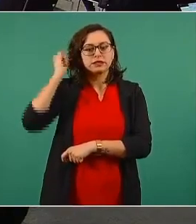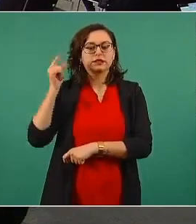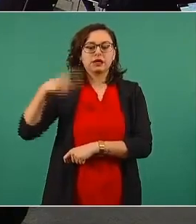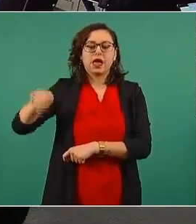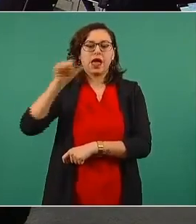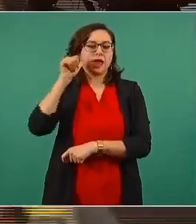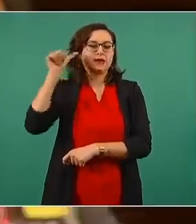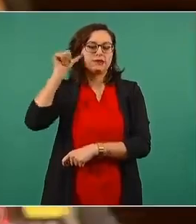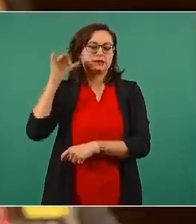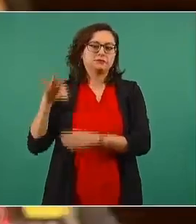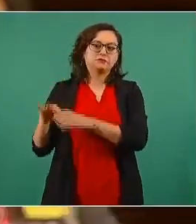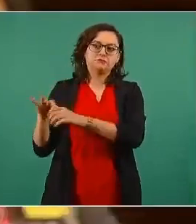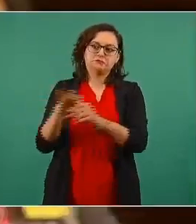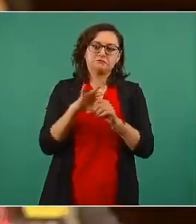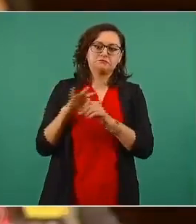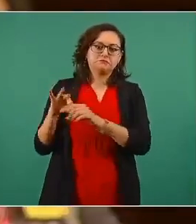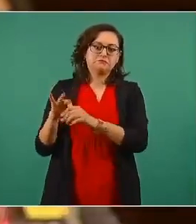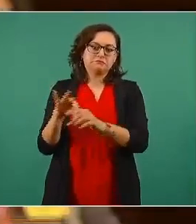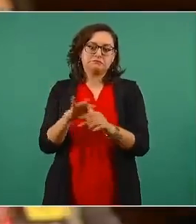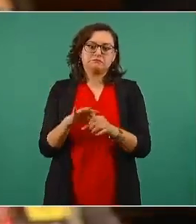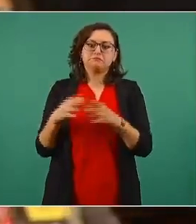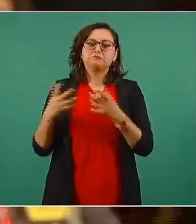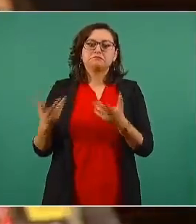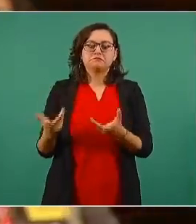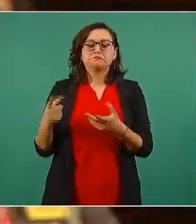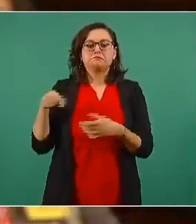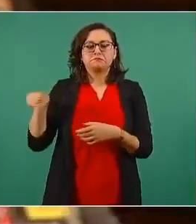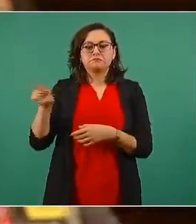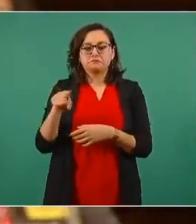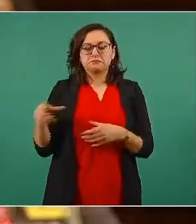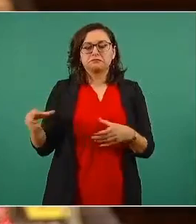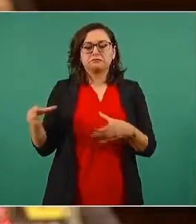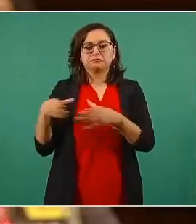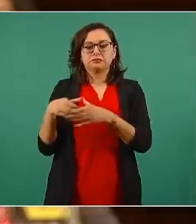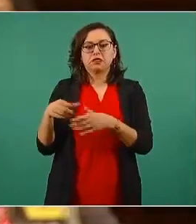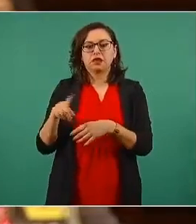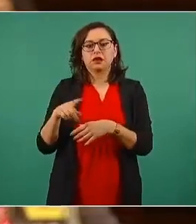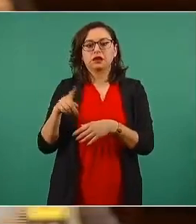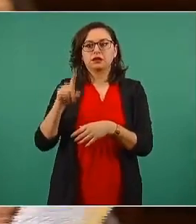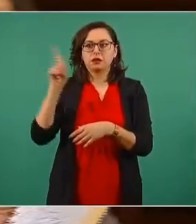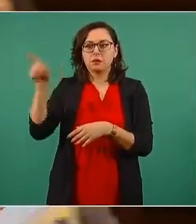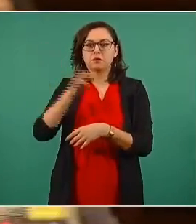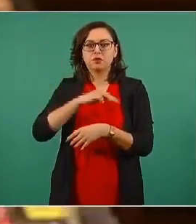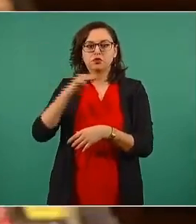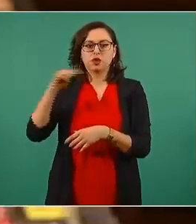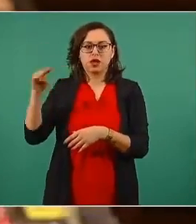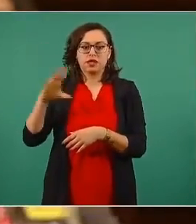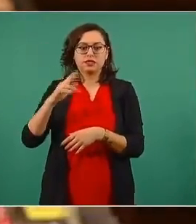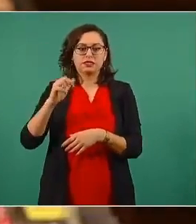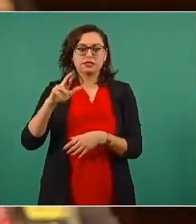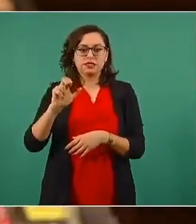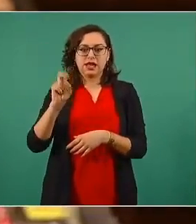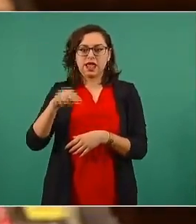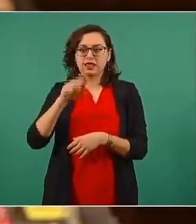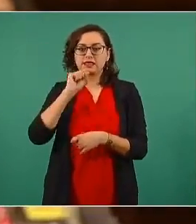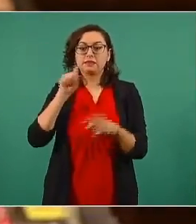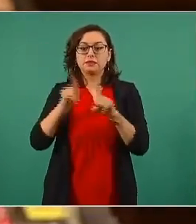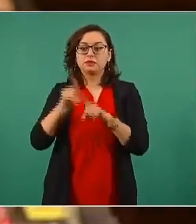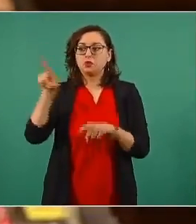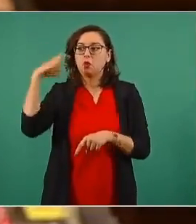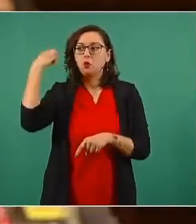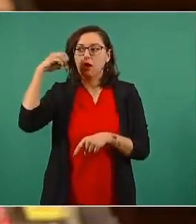que pasa como a este sistema, que ya pasó Cherán en Michoacán y bueno, donde están los de Oaxaca. También